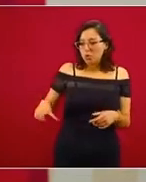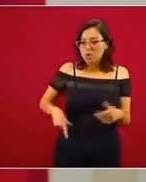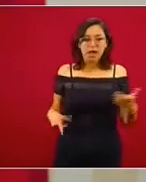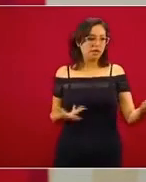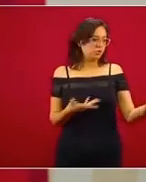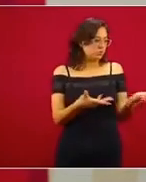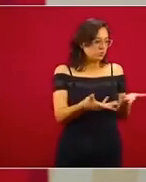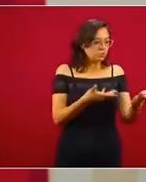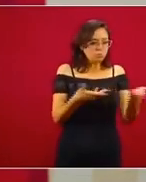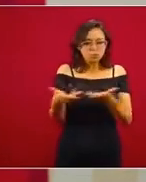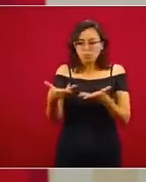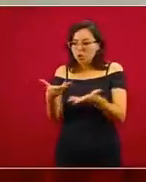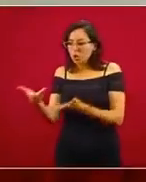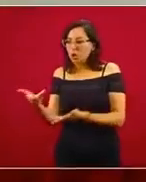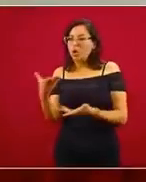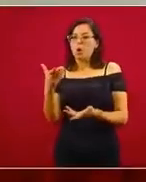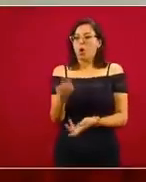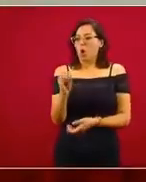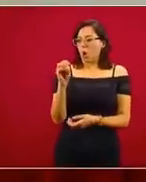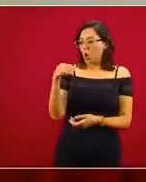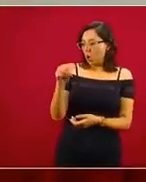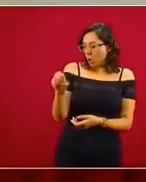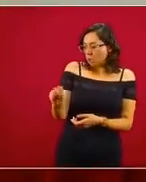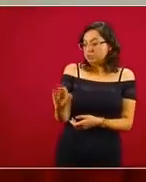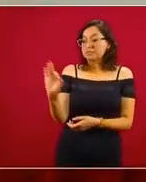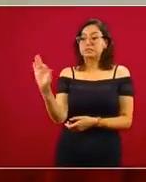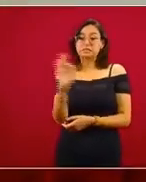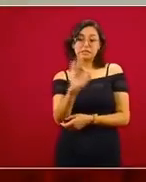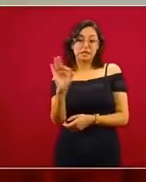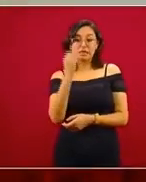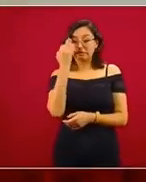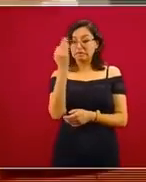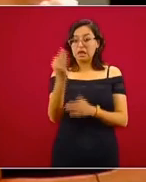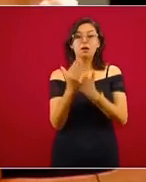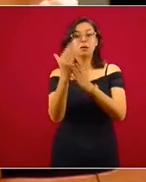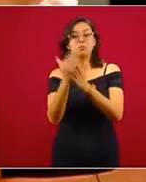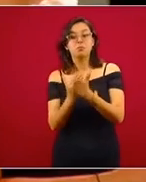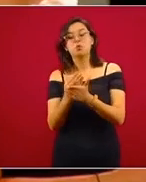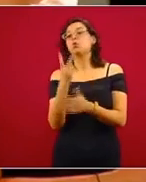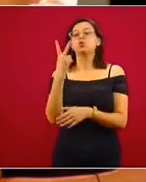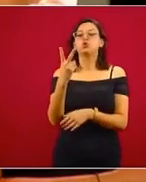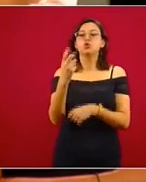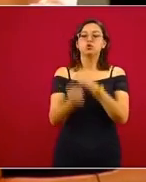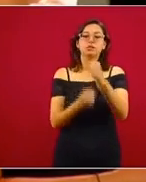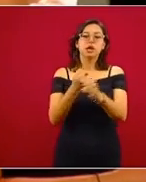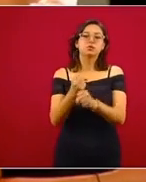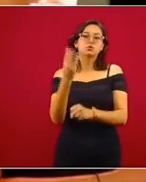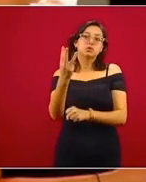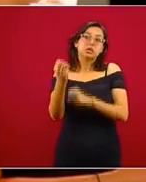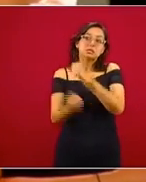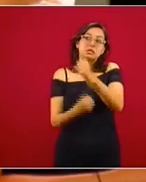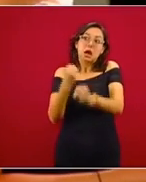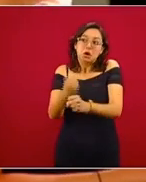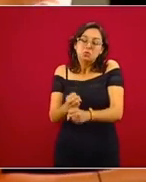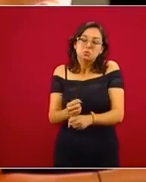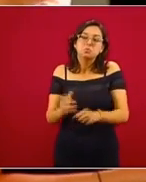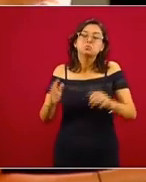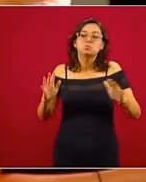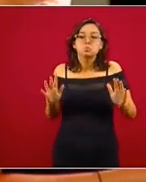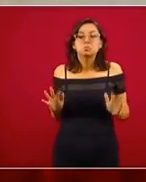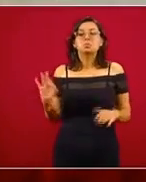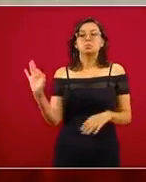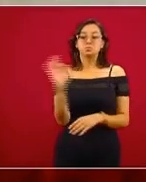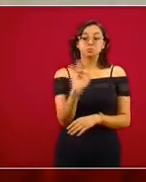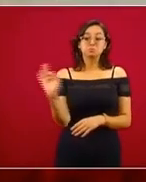years. ayuda de, por We've ejemplo, de la talked Organización about the Mundial de la Salud. different Se podría reducir este facilitation tiempo measures quizá a that we 2 have años o between 3. governments, for Pero example, entonces the WHO, difícilmente tendríamos